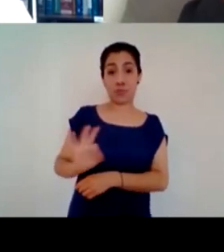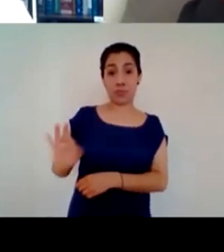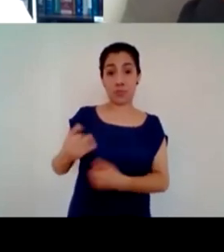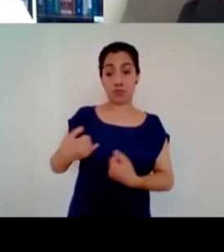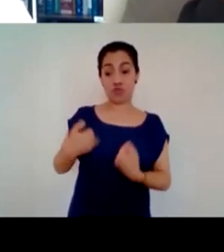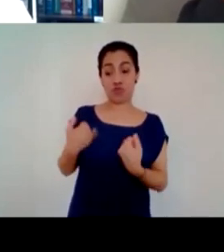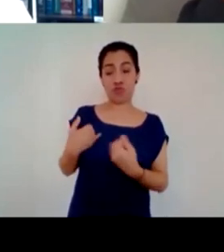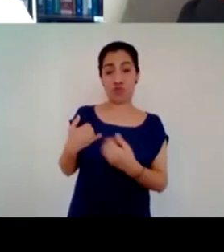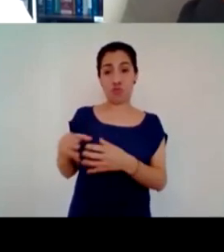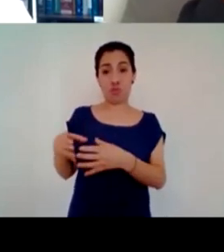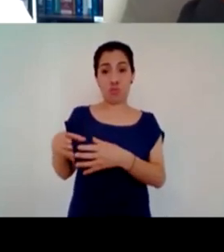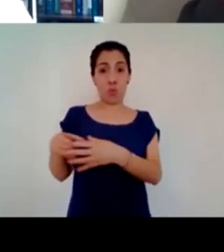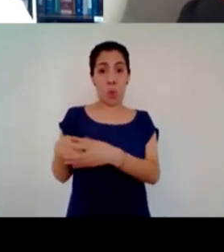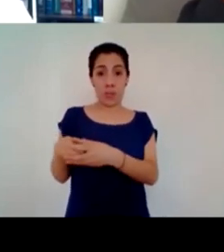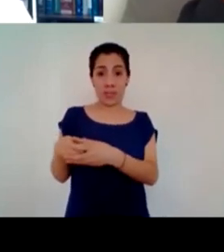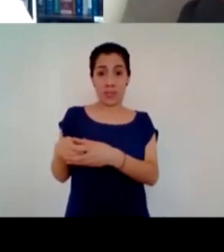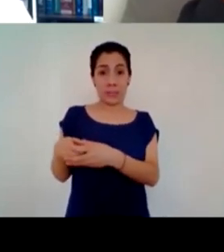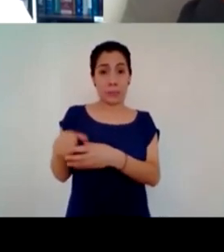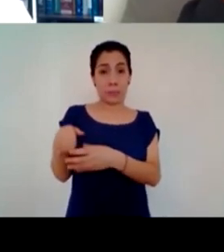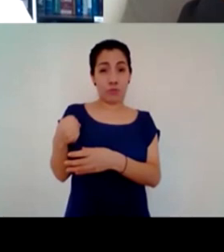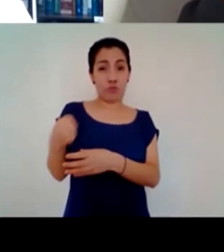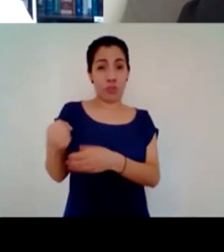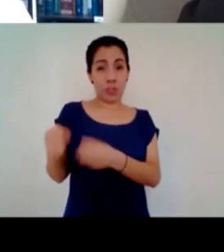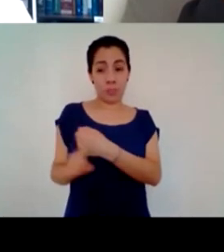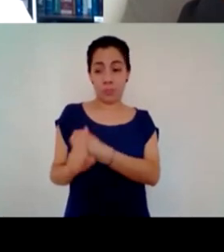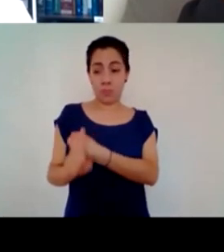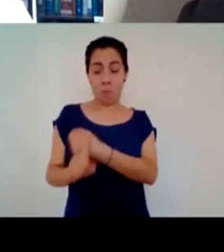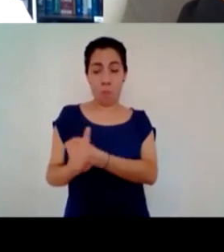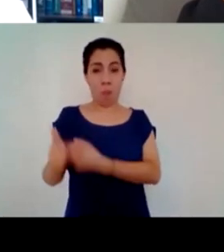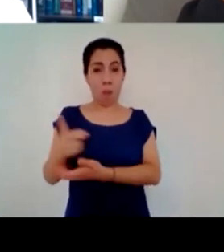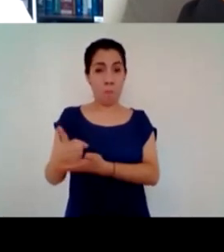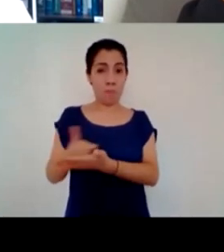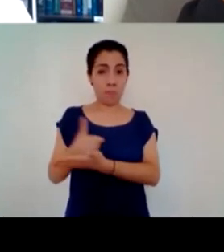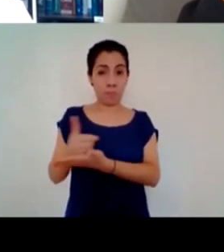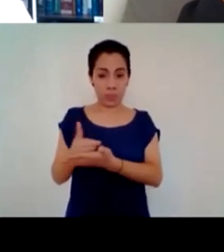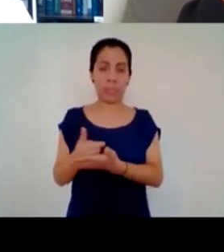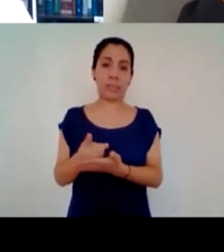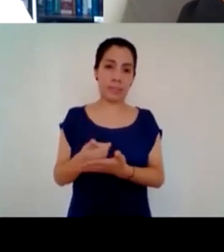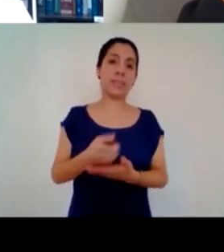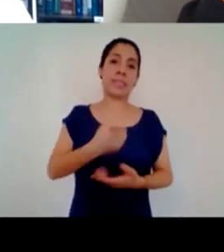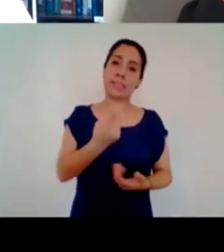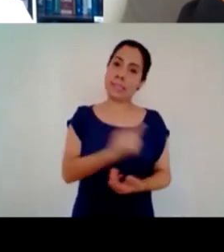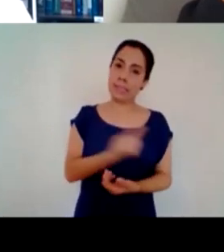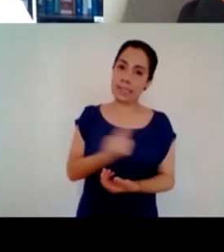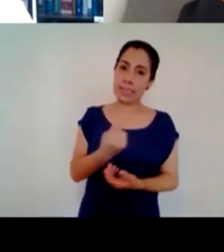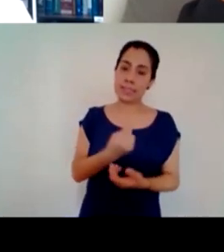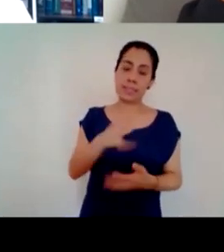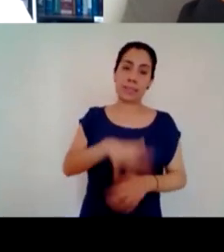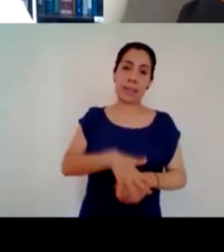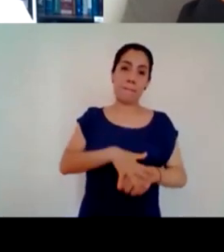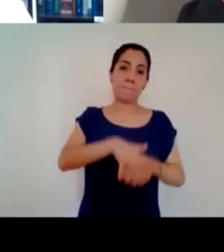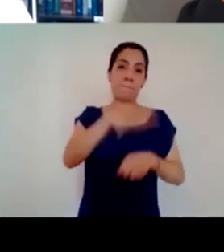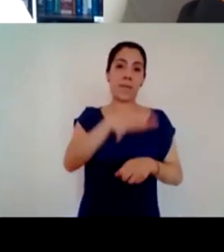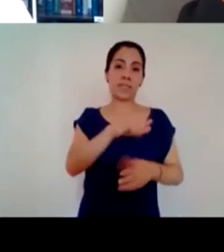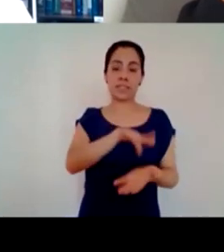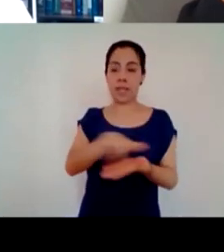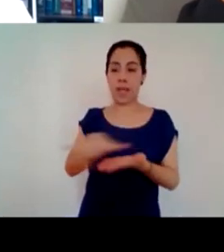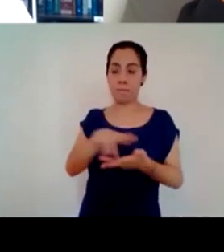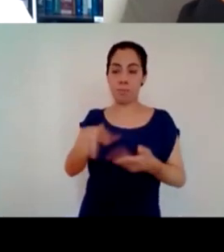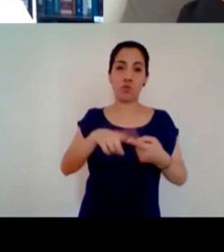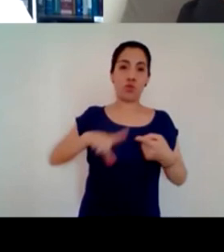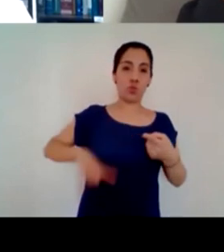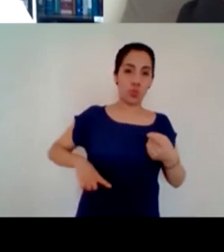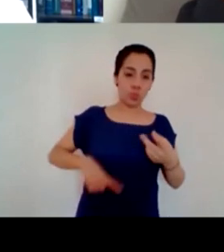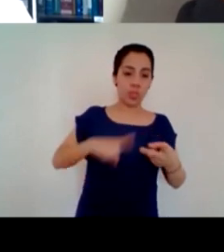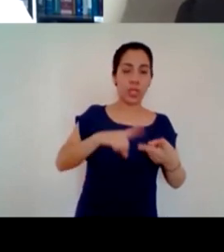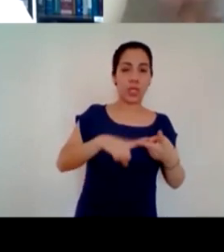y todo el estímulo de parte del Estado y por lo menos de la Secretaría de Salud, que estamos completamente convencidos que la